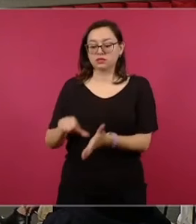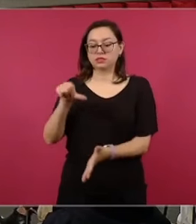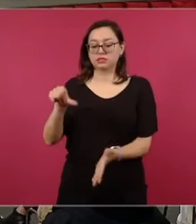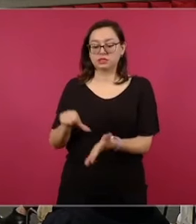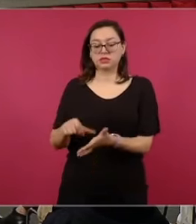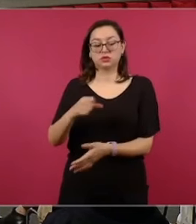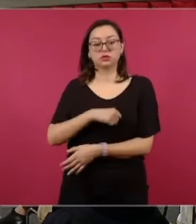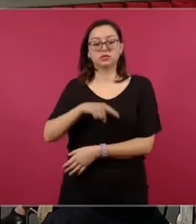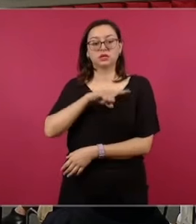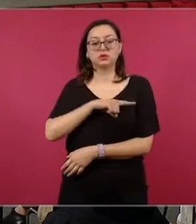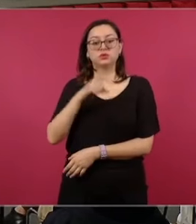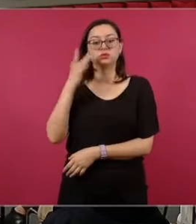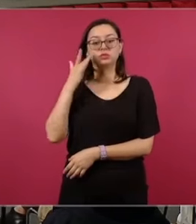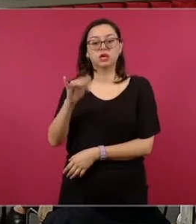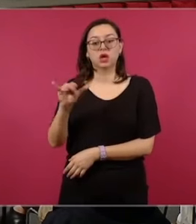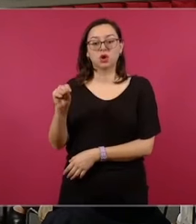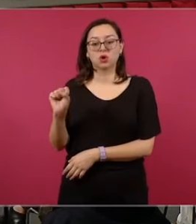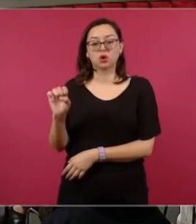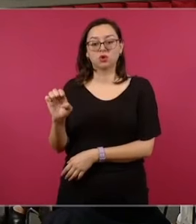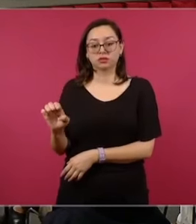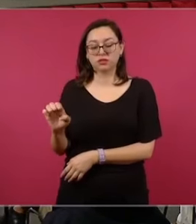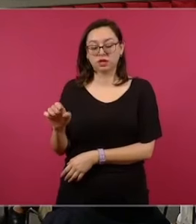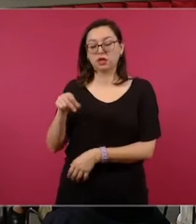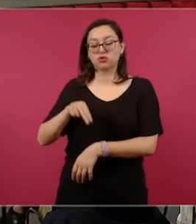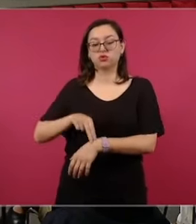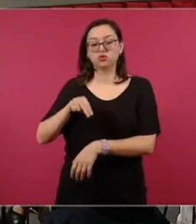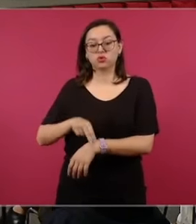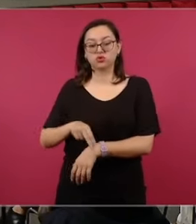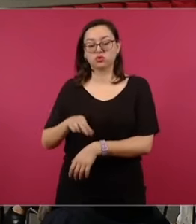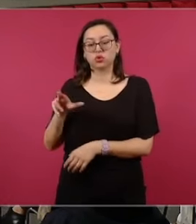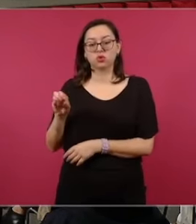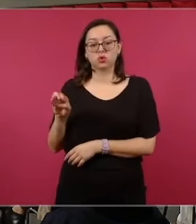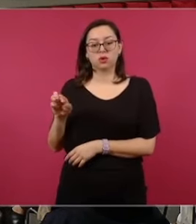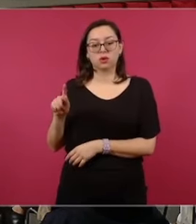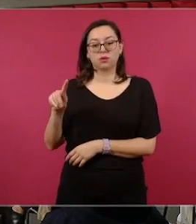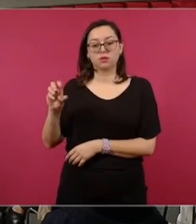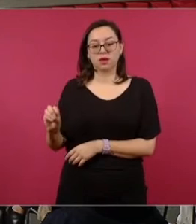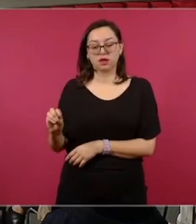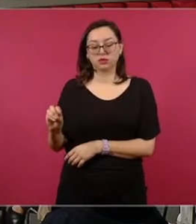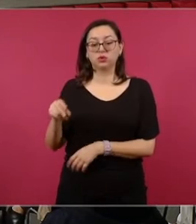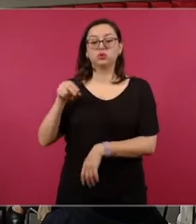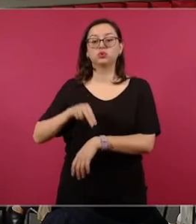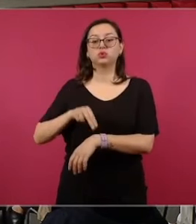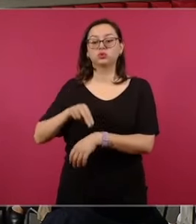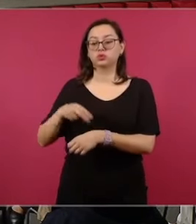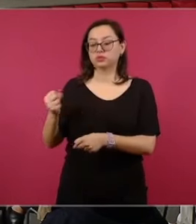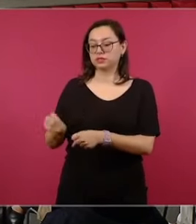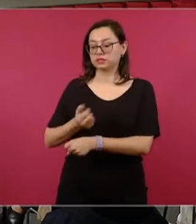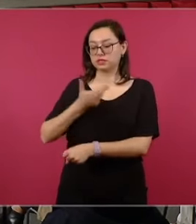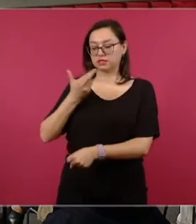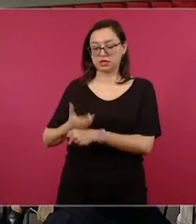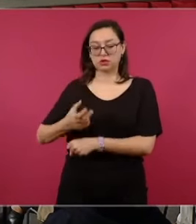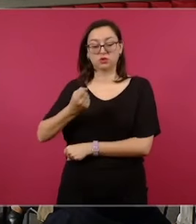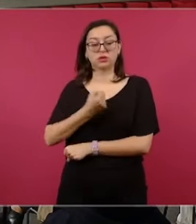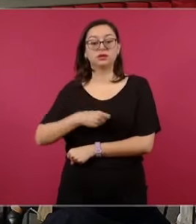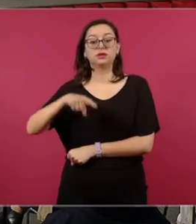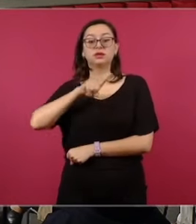Terán, el doctor Roberto Sánchez Moscoso y el doctor Mariscal, secretario de Salud, además de Ernesto Chávez,